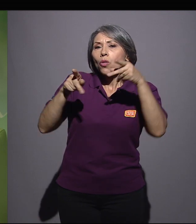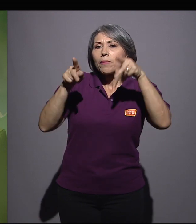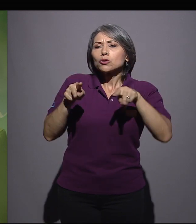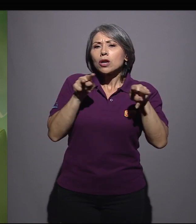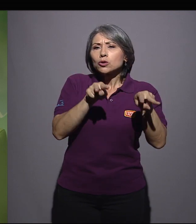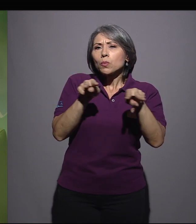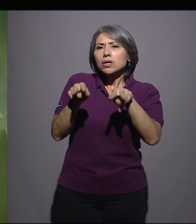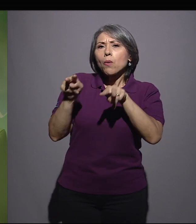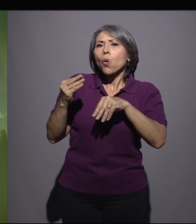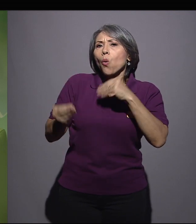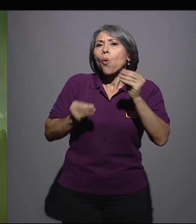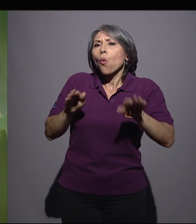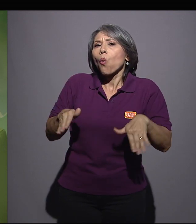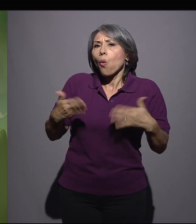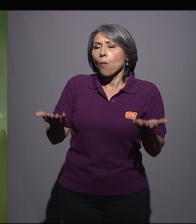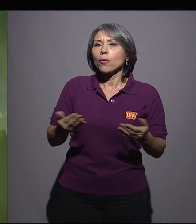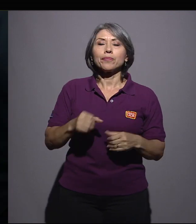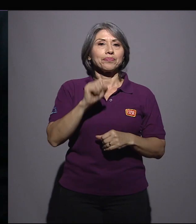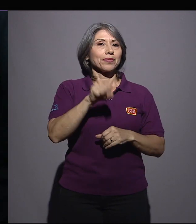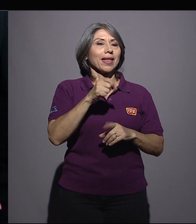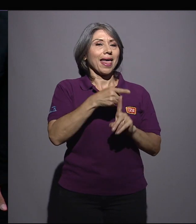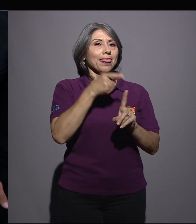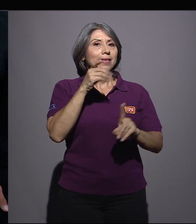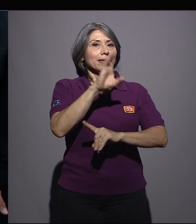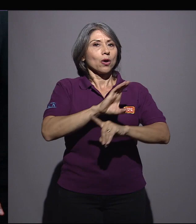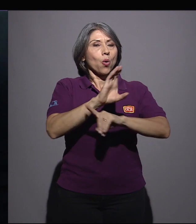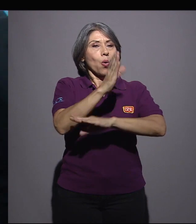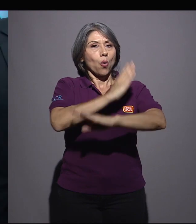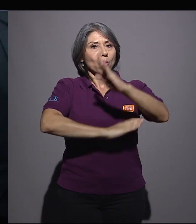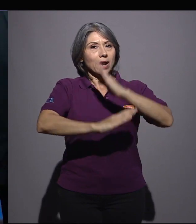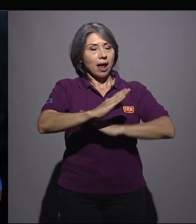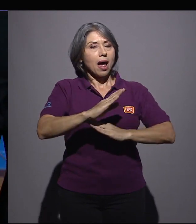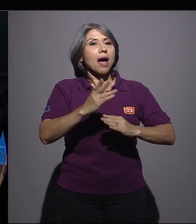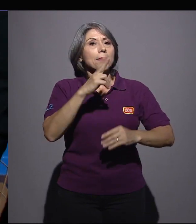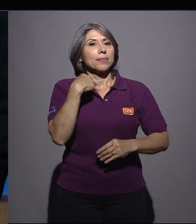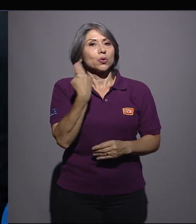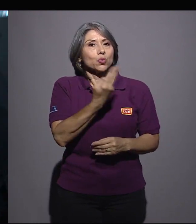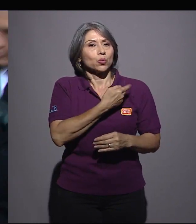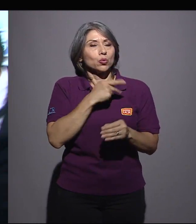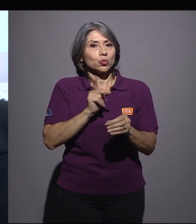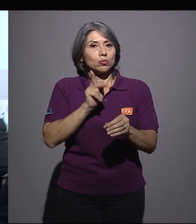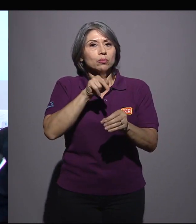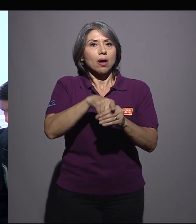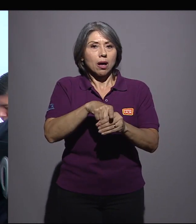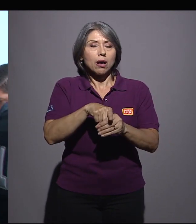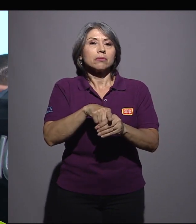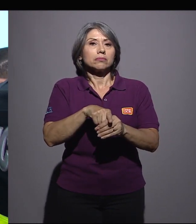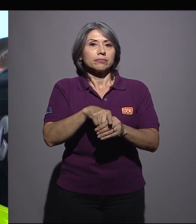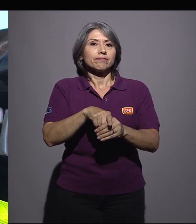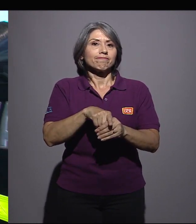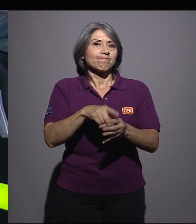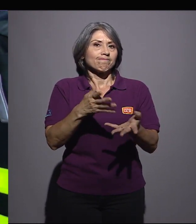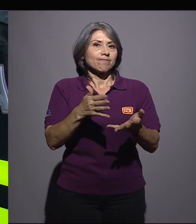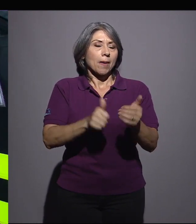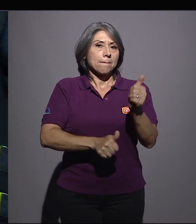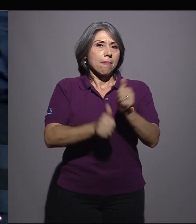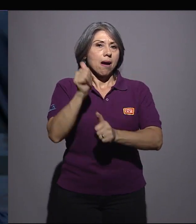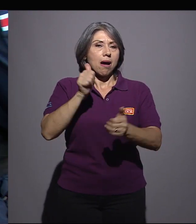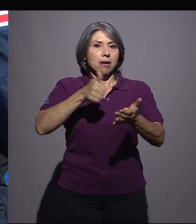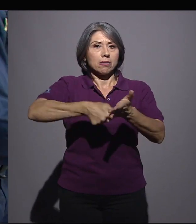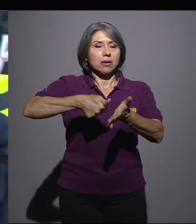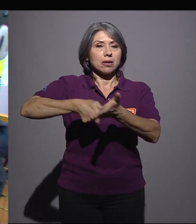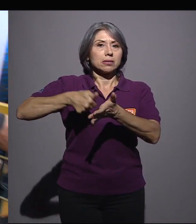Yaslin? Desde luego, desde el CONAPDIS hemos participado en la mayoría de las